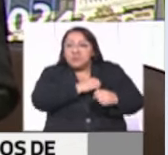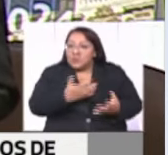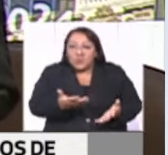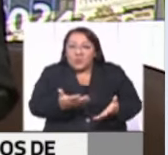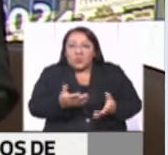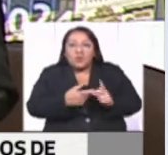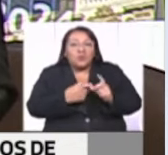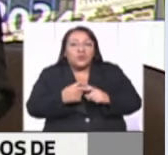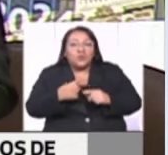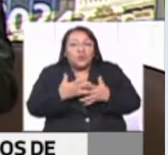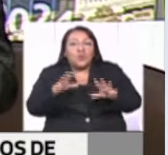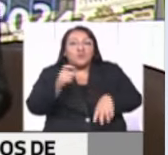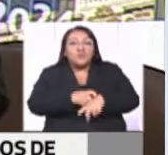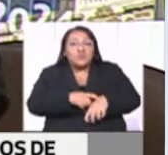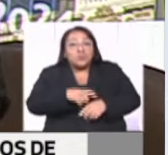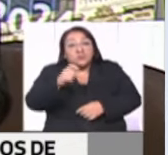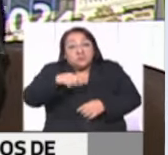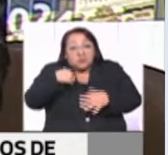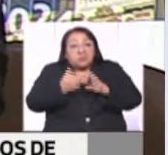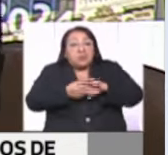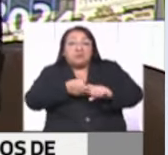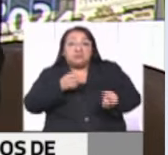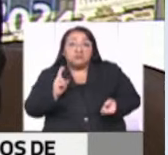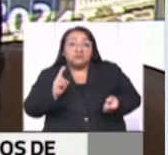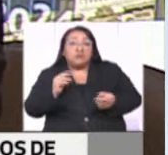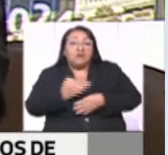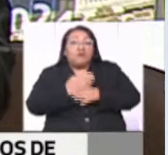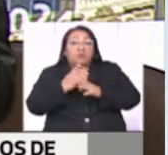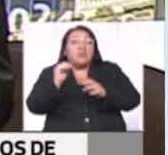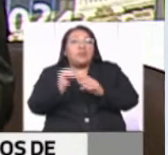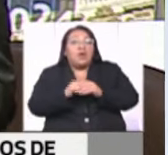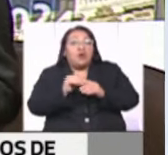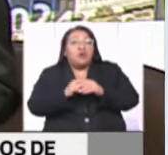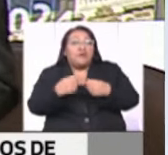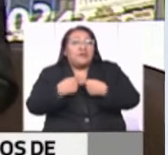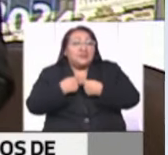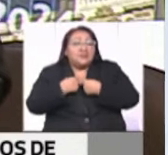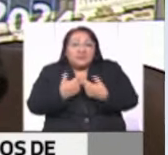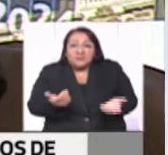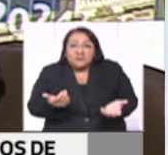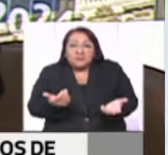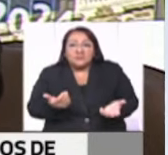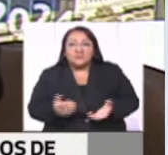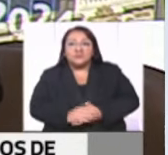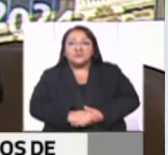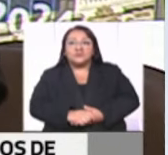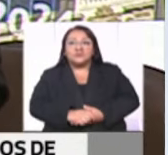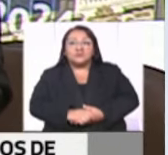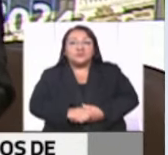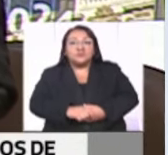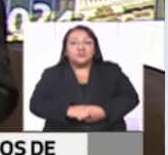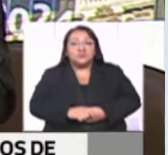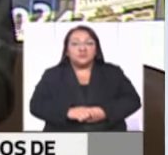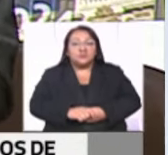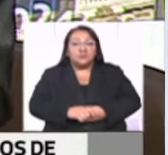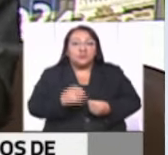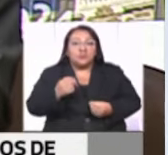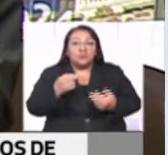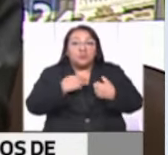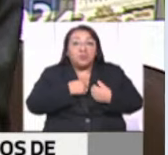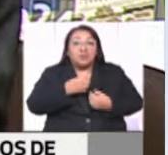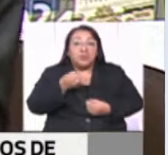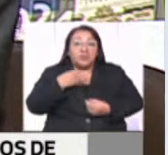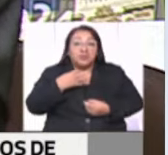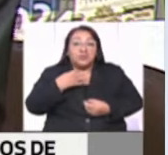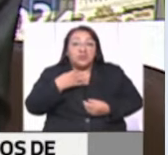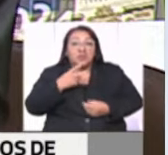circunstancia necesariamente a un sistema de ahorro forzoso, ¿no? Como titular, nos dice el TC,